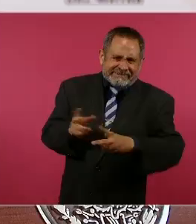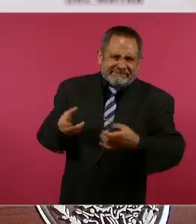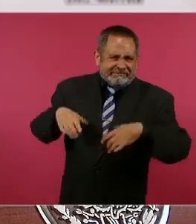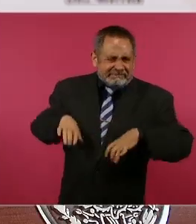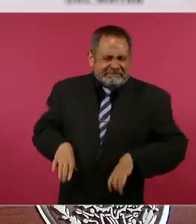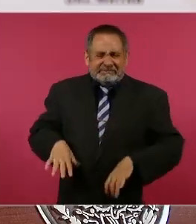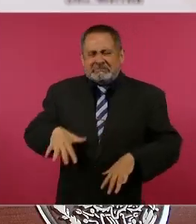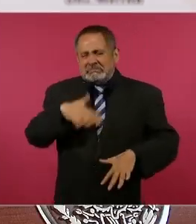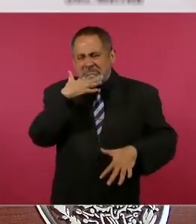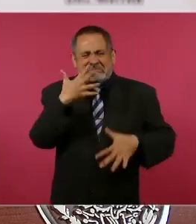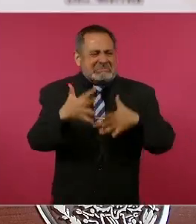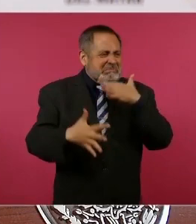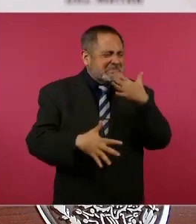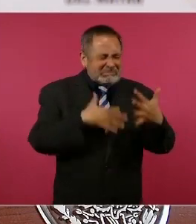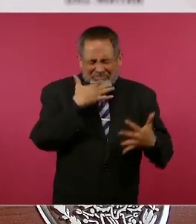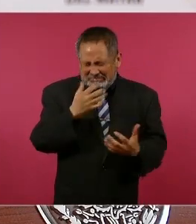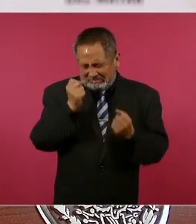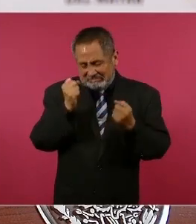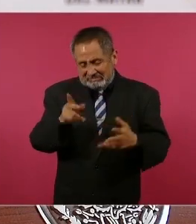son muy corruptos,